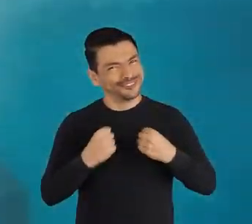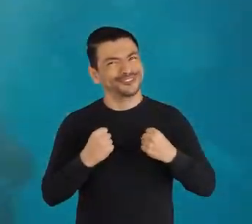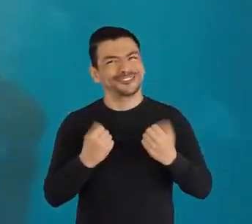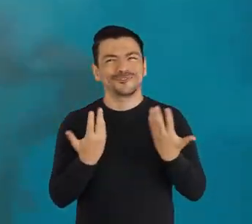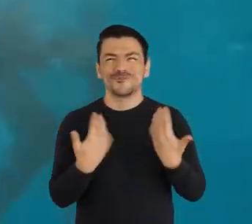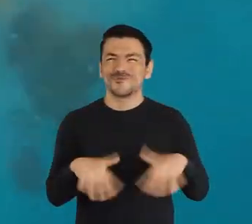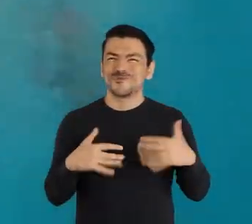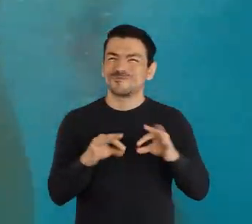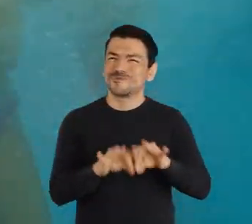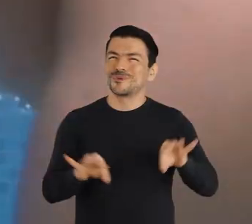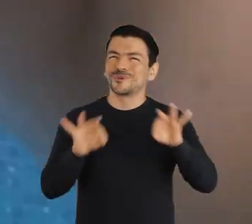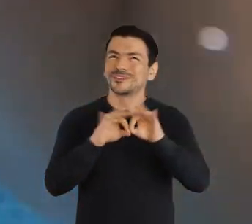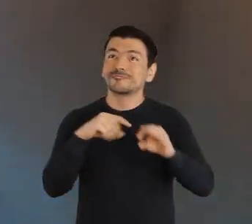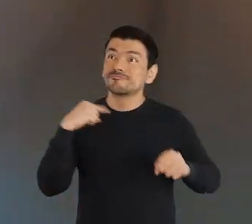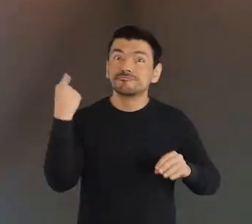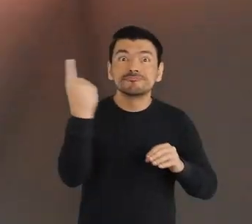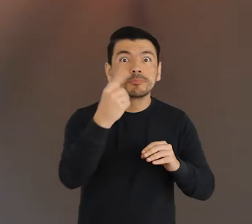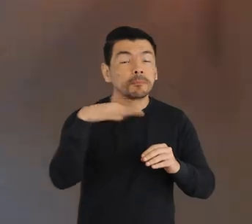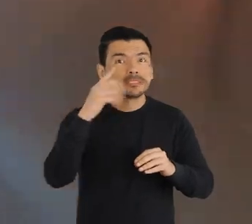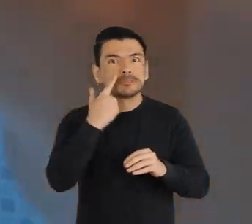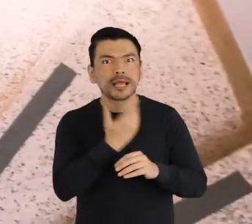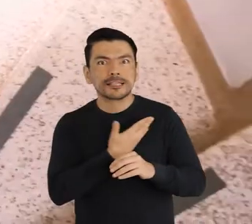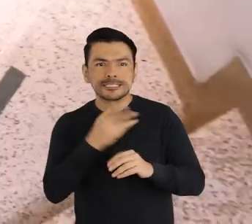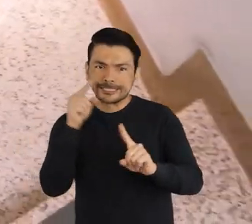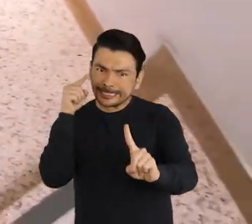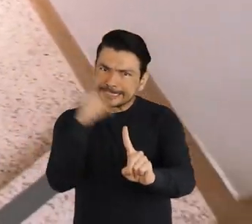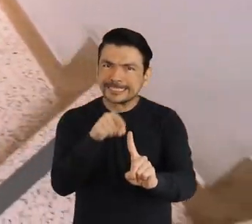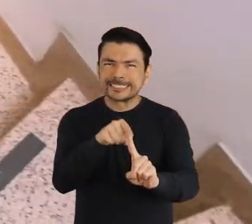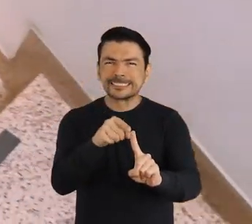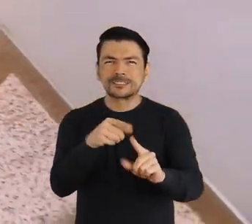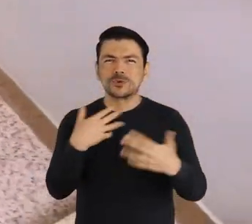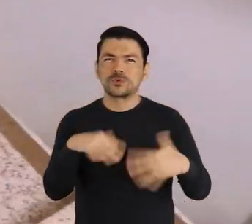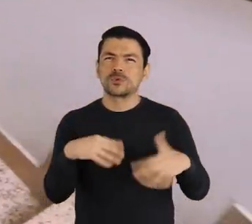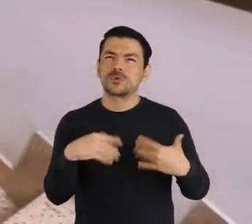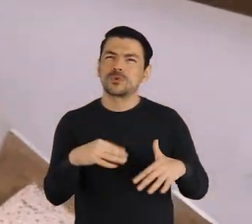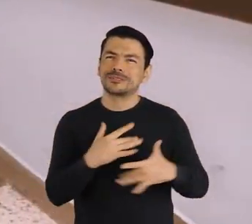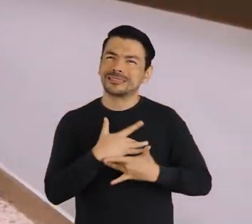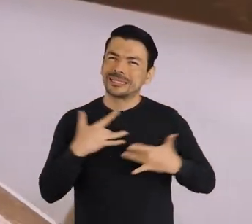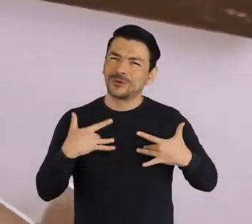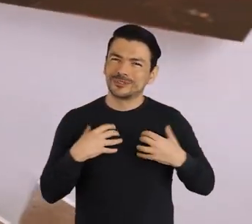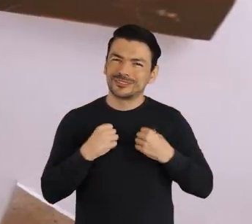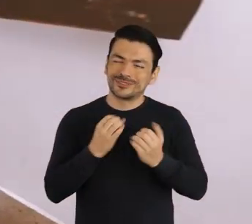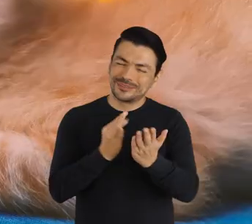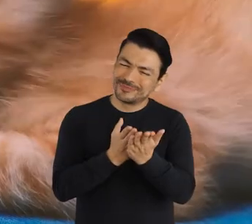como padres consideramos merecido y así queremos que sea siempre.